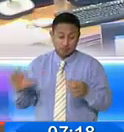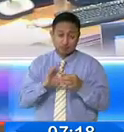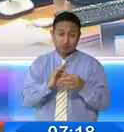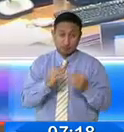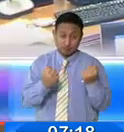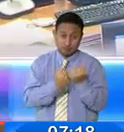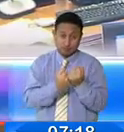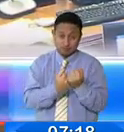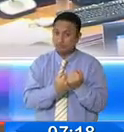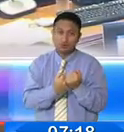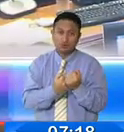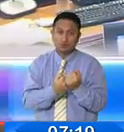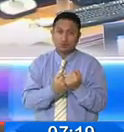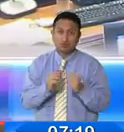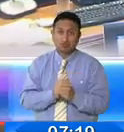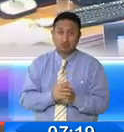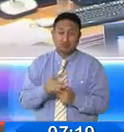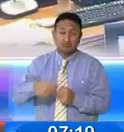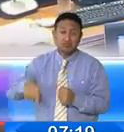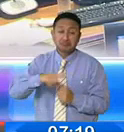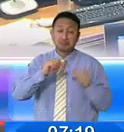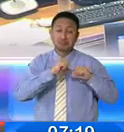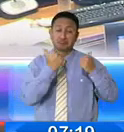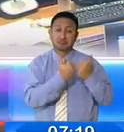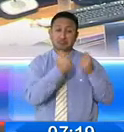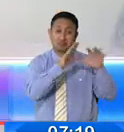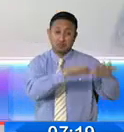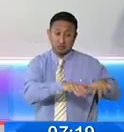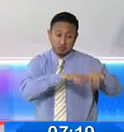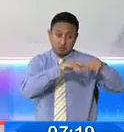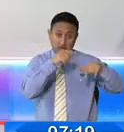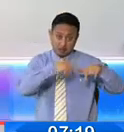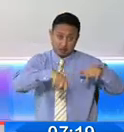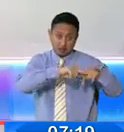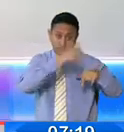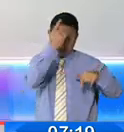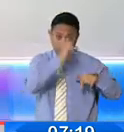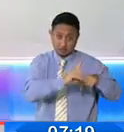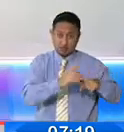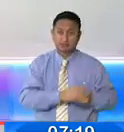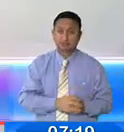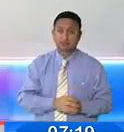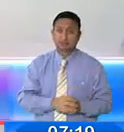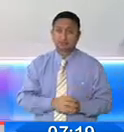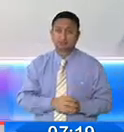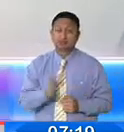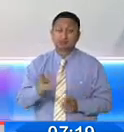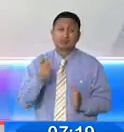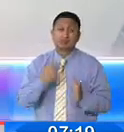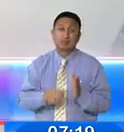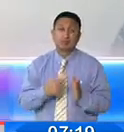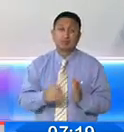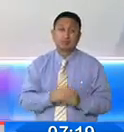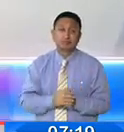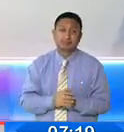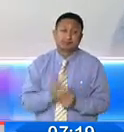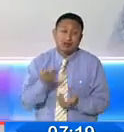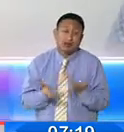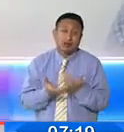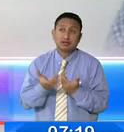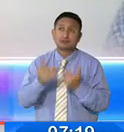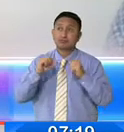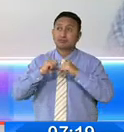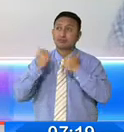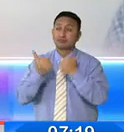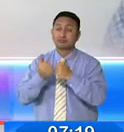no define ni limita lo que se decidirá en el Pleno. En consecuencia, lo que podría pasar es que en el Pleno de la Asamblea